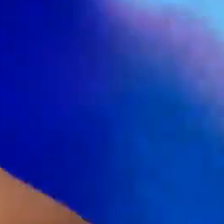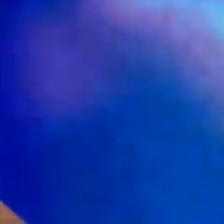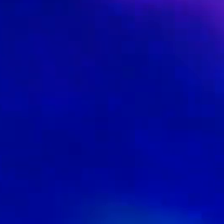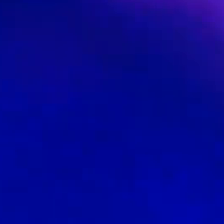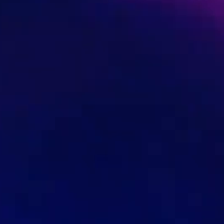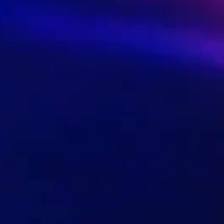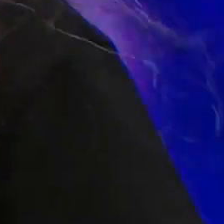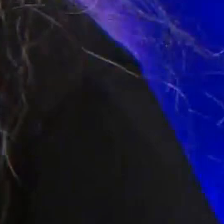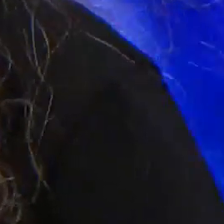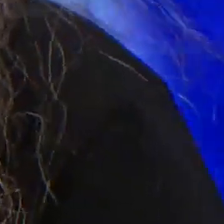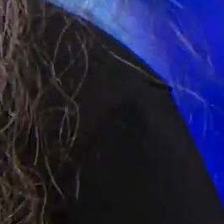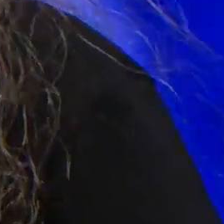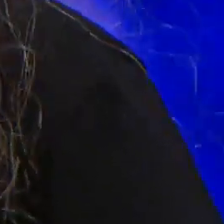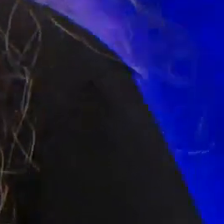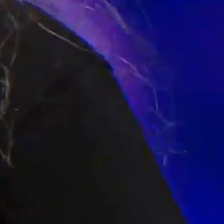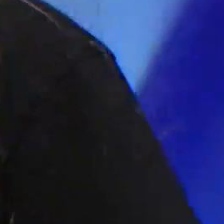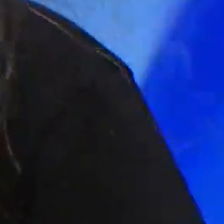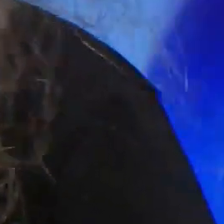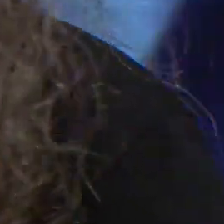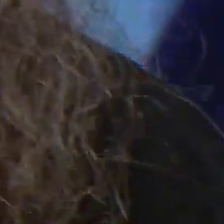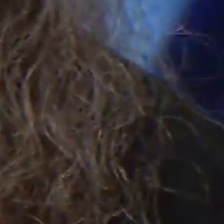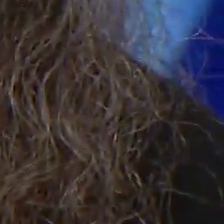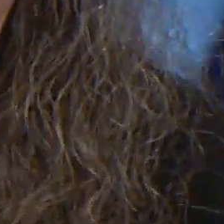rata ratera.